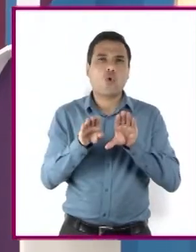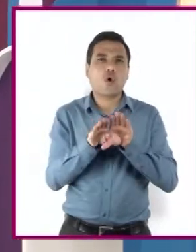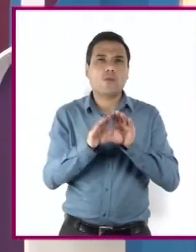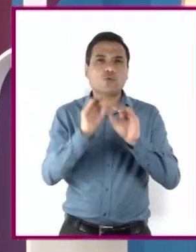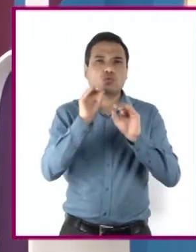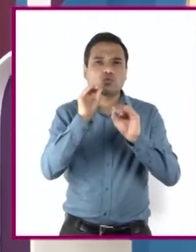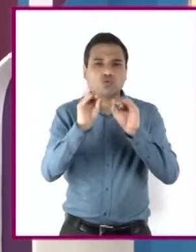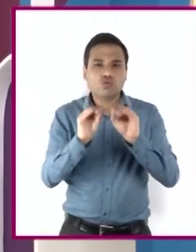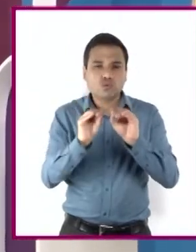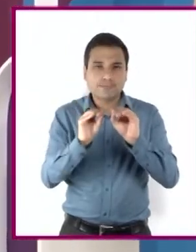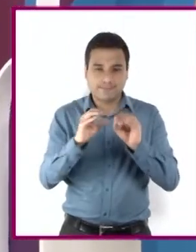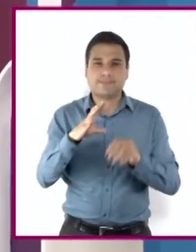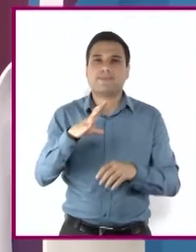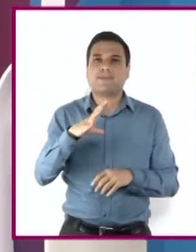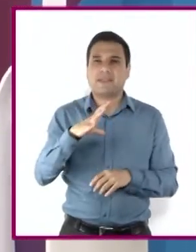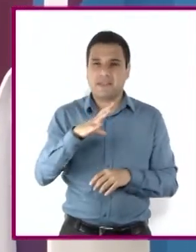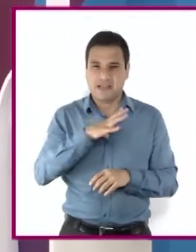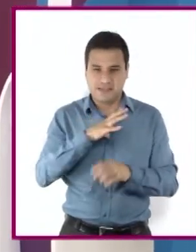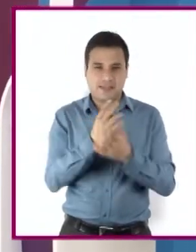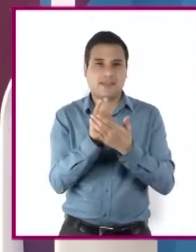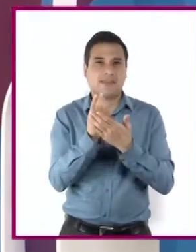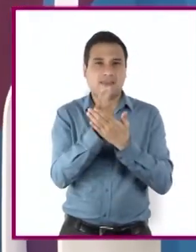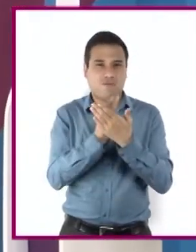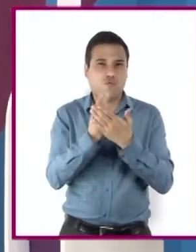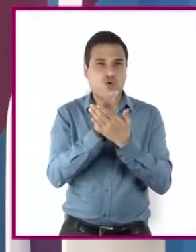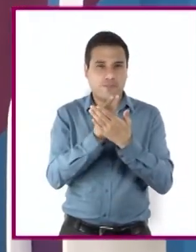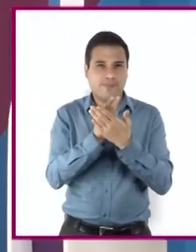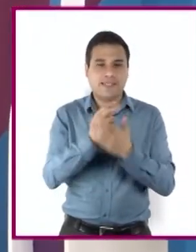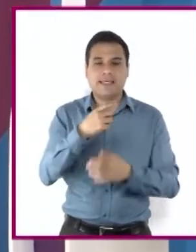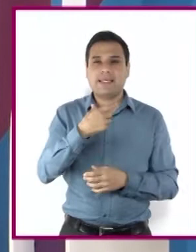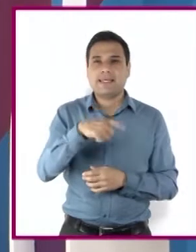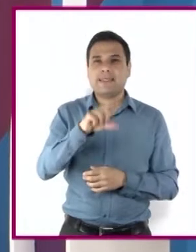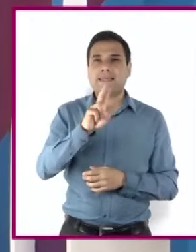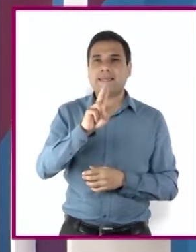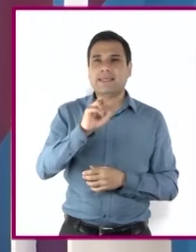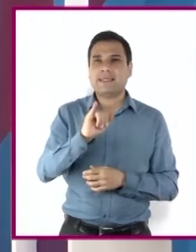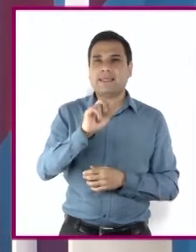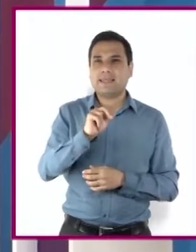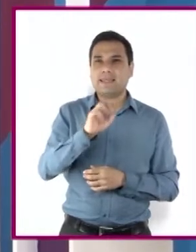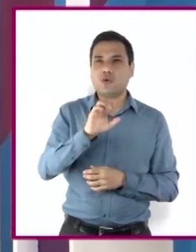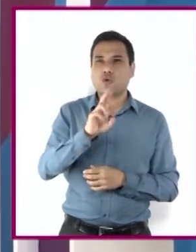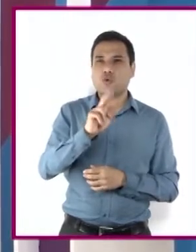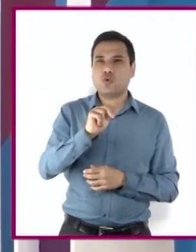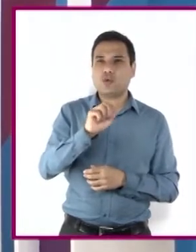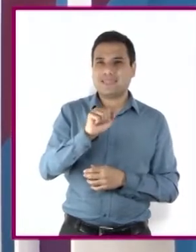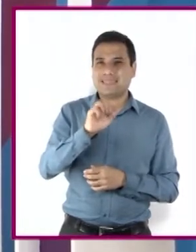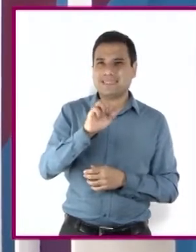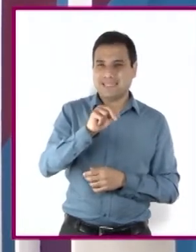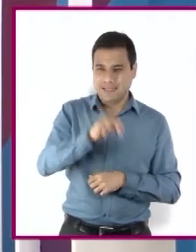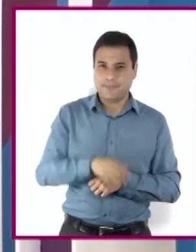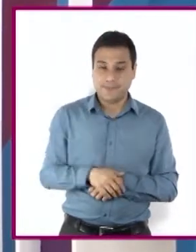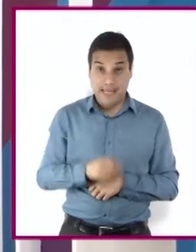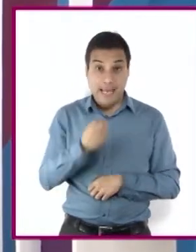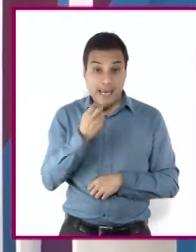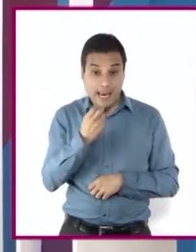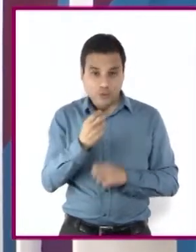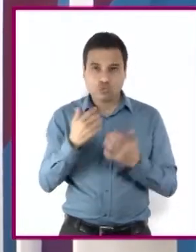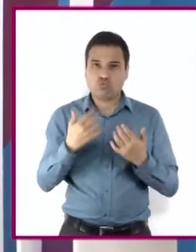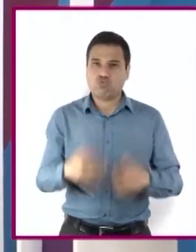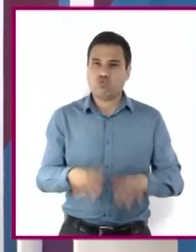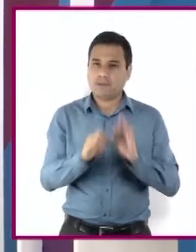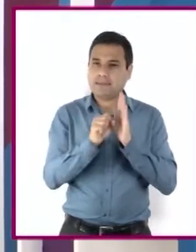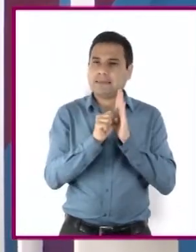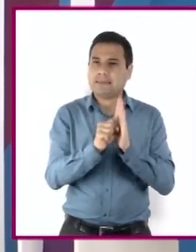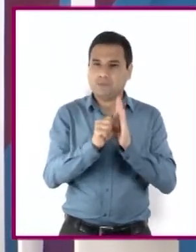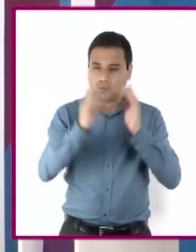llamado quincunce, símbolo que resumía la idea de los 5 puntos cardinales y adquirió un carácter sagrado en las